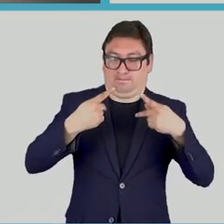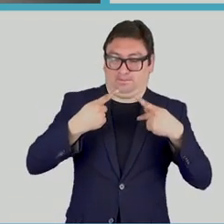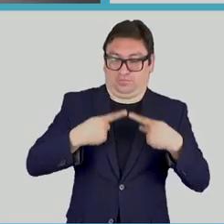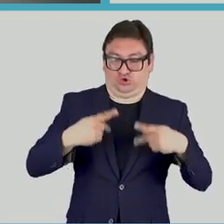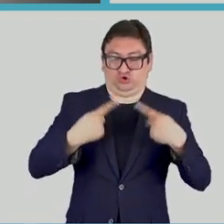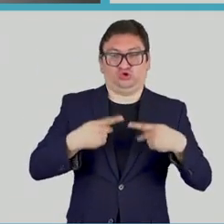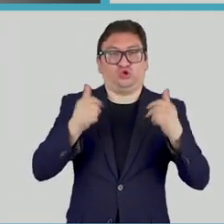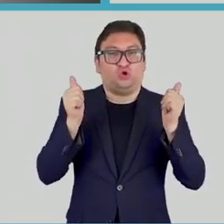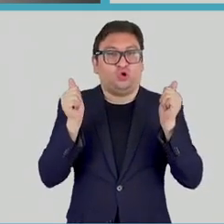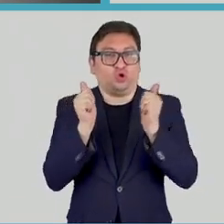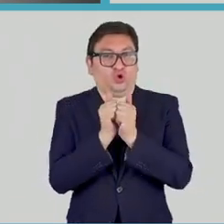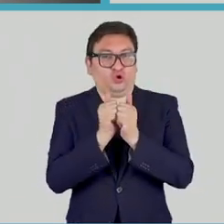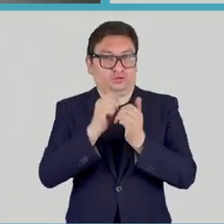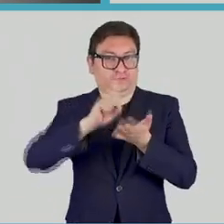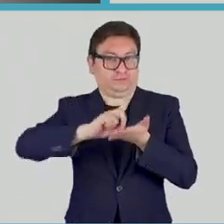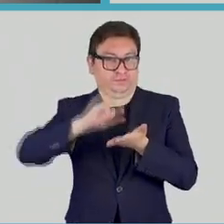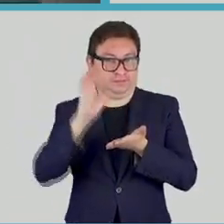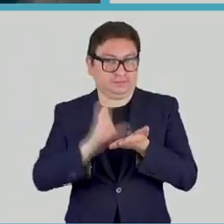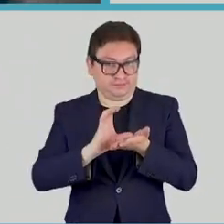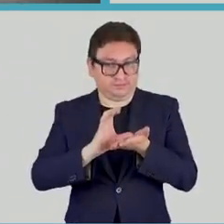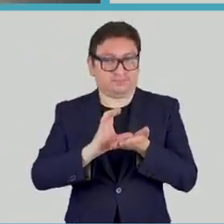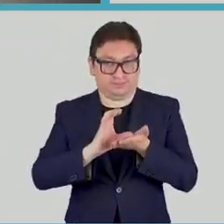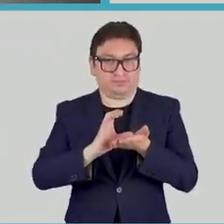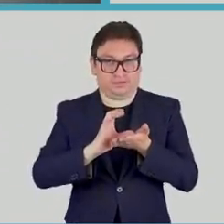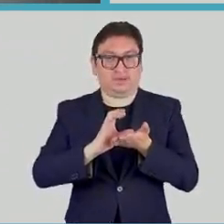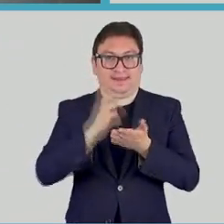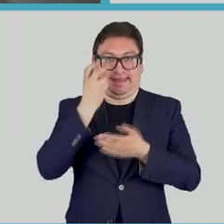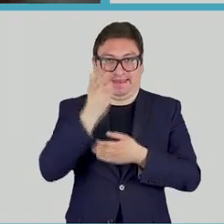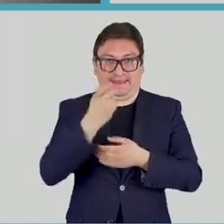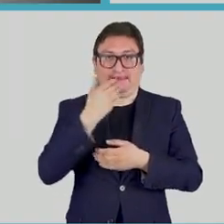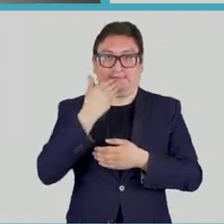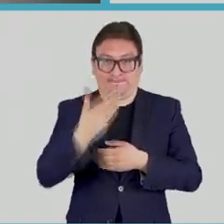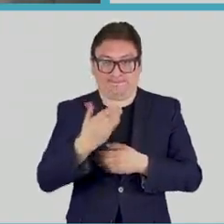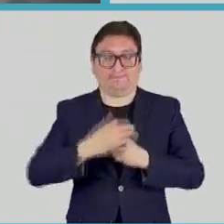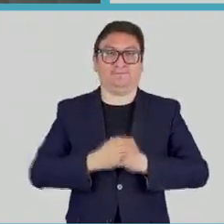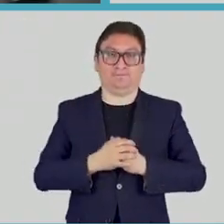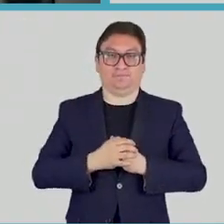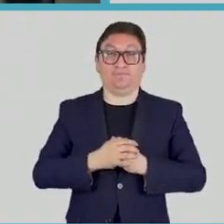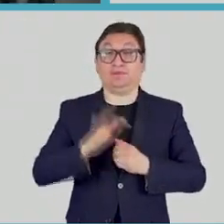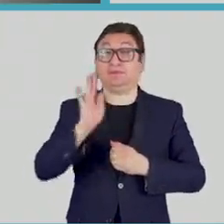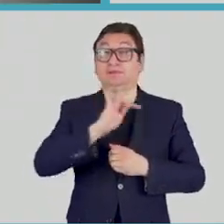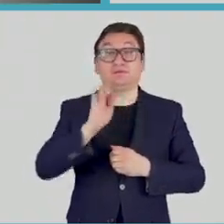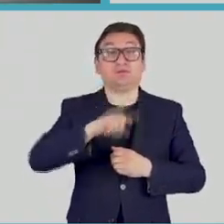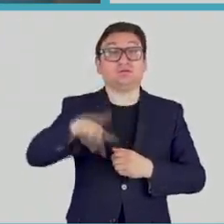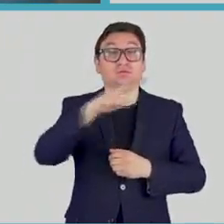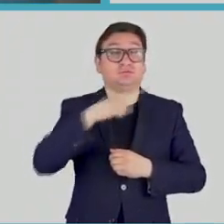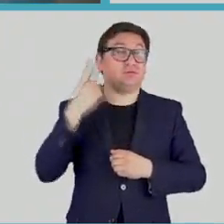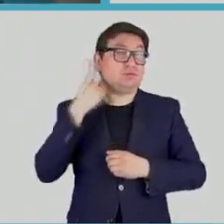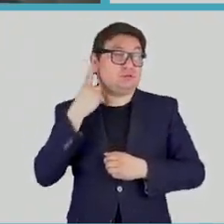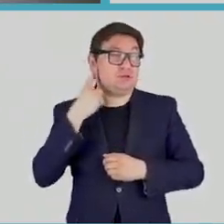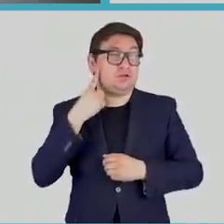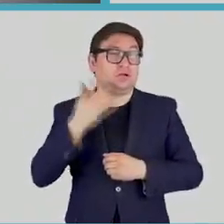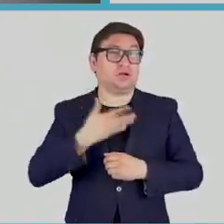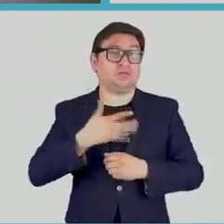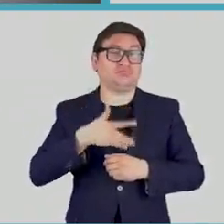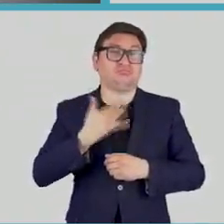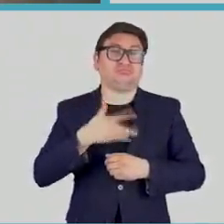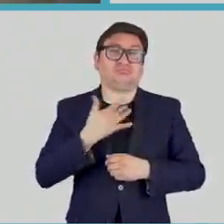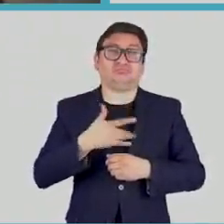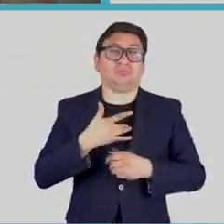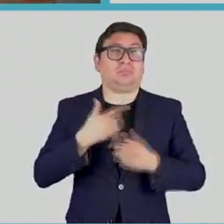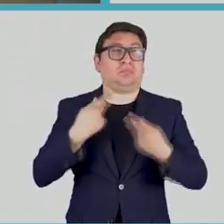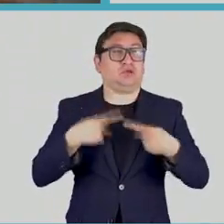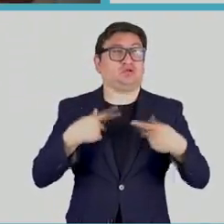persona con discapacidad expresión que pese a que pueda parecer un pleonasmo